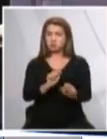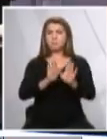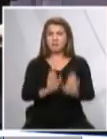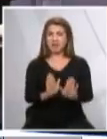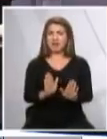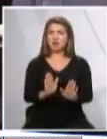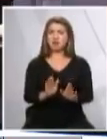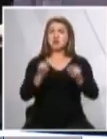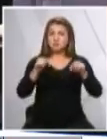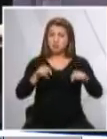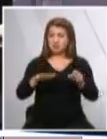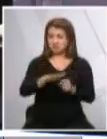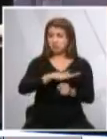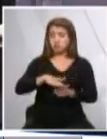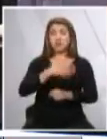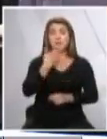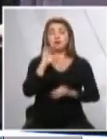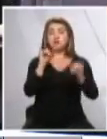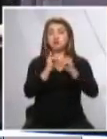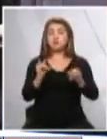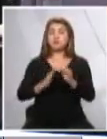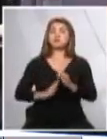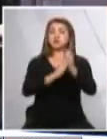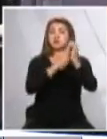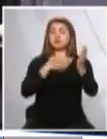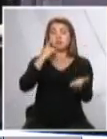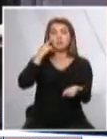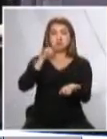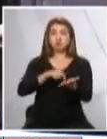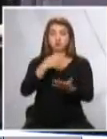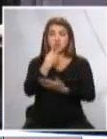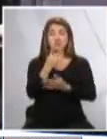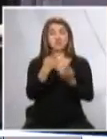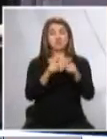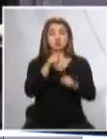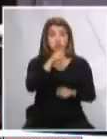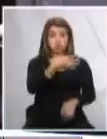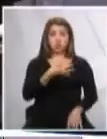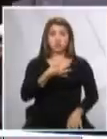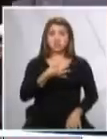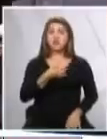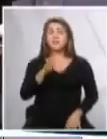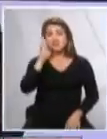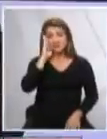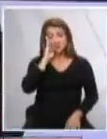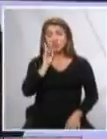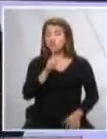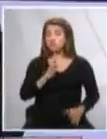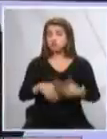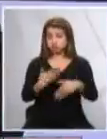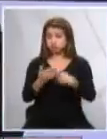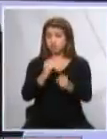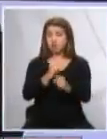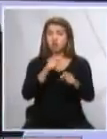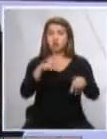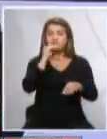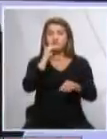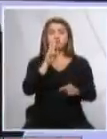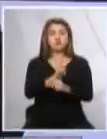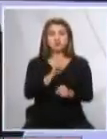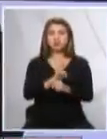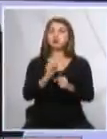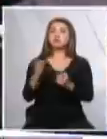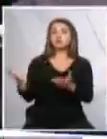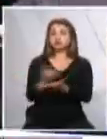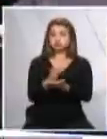pararnos por este tipo de circunstancias, y la mejor forma de liderar, desde mi punto de vista, a diferencia de lo que tú dices, es que Michelle Bachelet sigue trabajando, y hoy día habla de los profesores y el